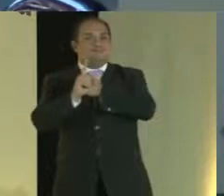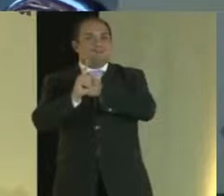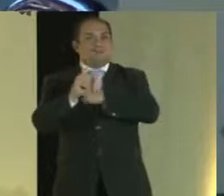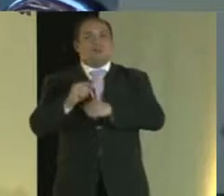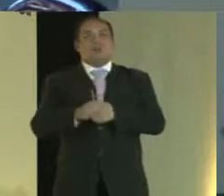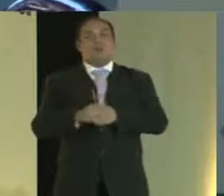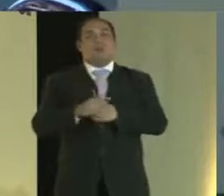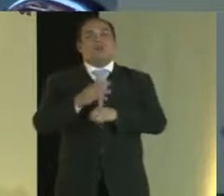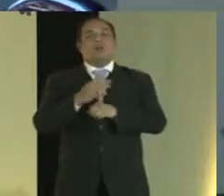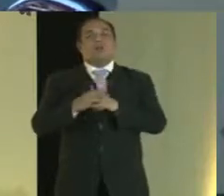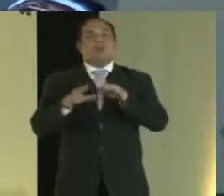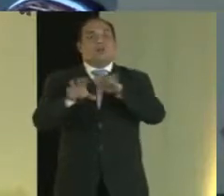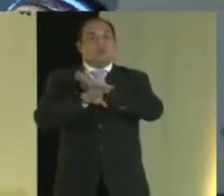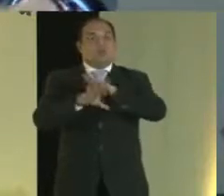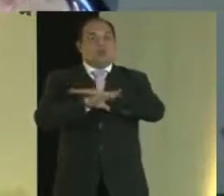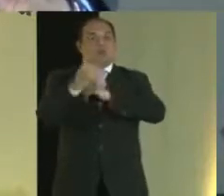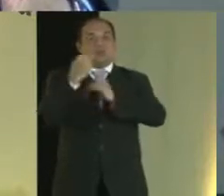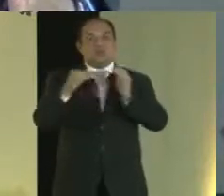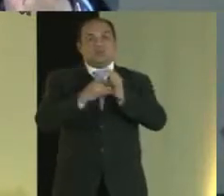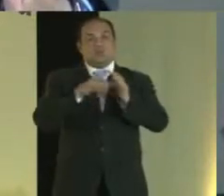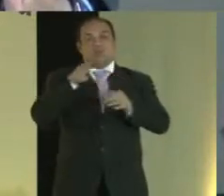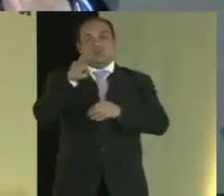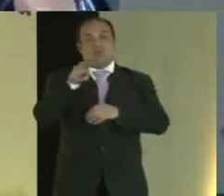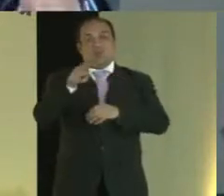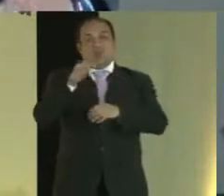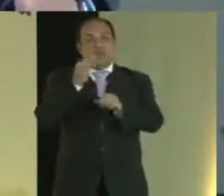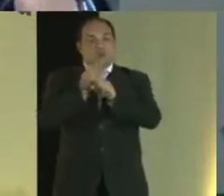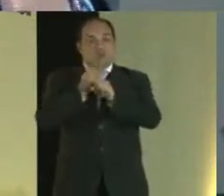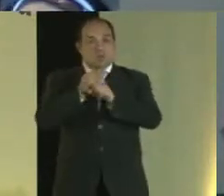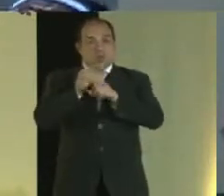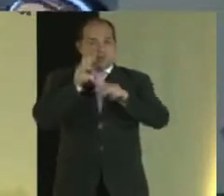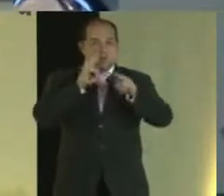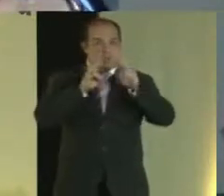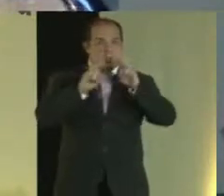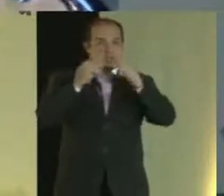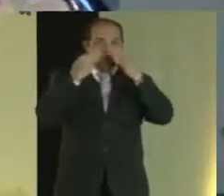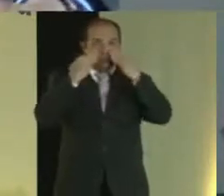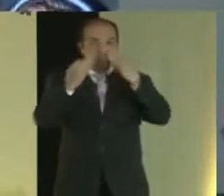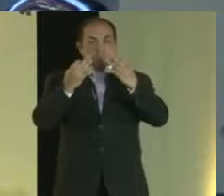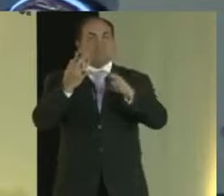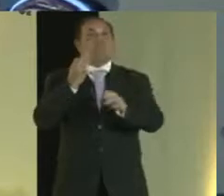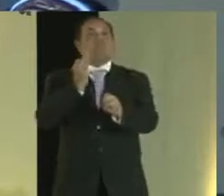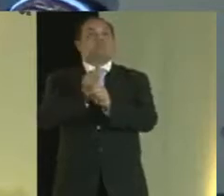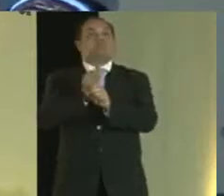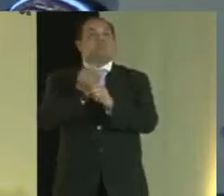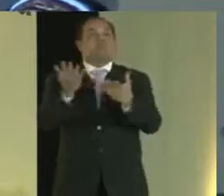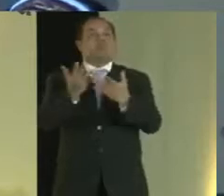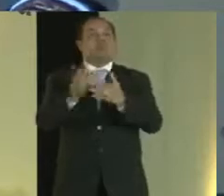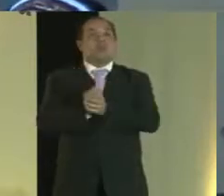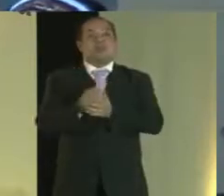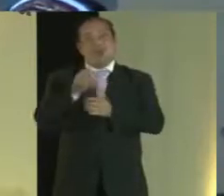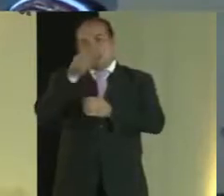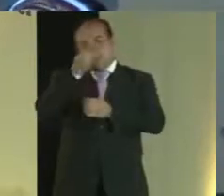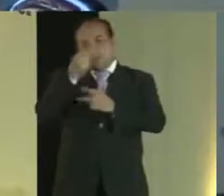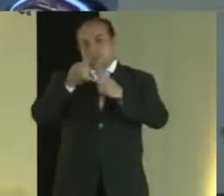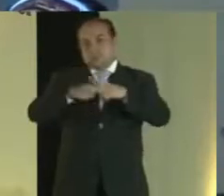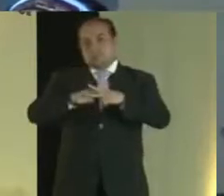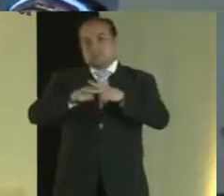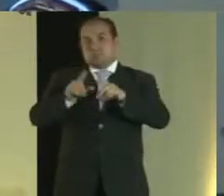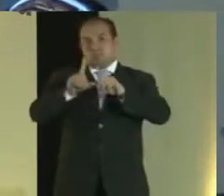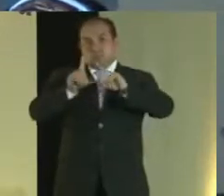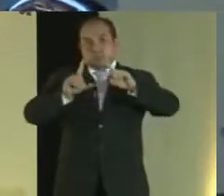de 2019, estas que estamos observando y que se están implementando apenas en el país,